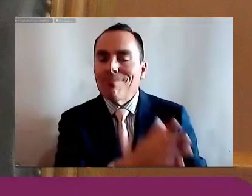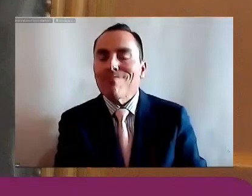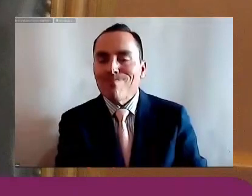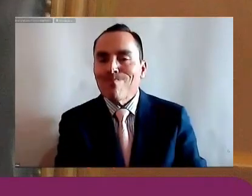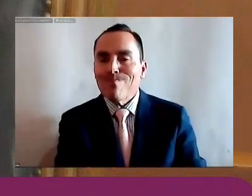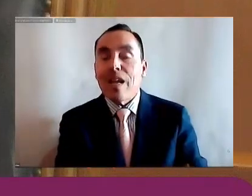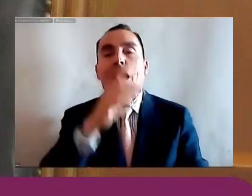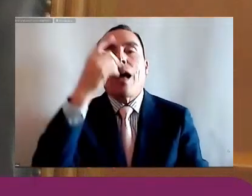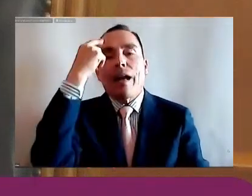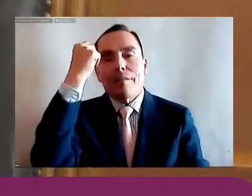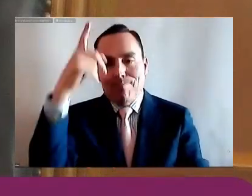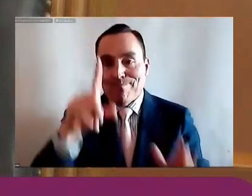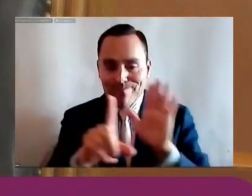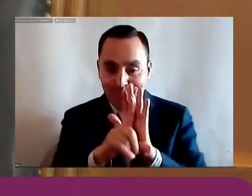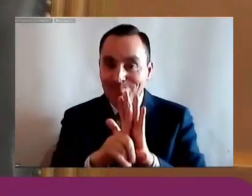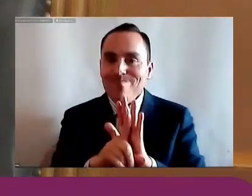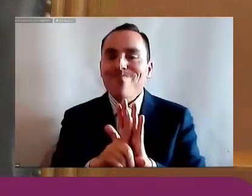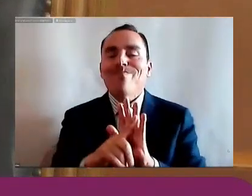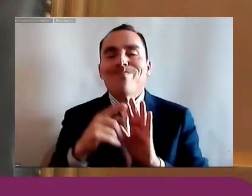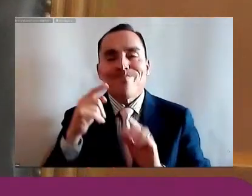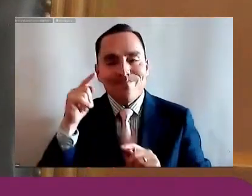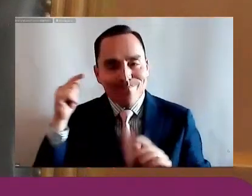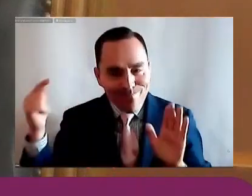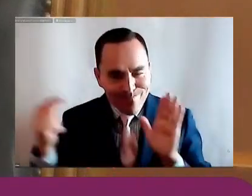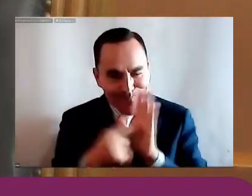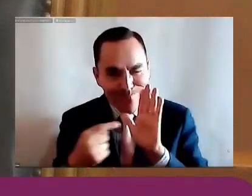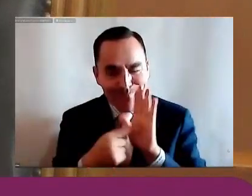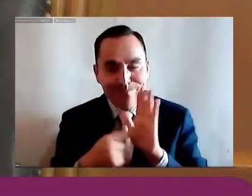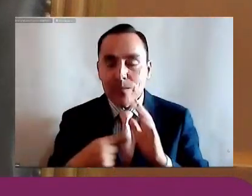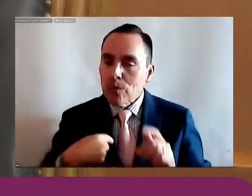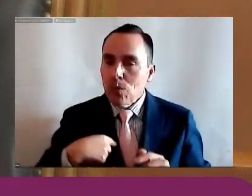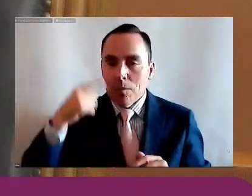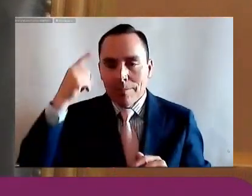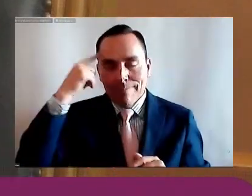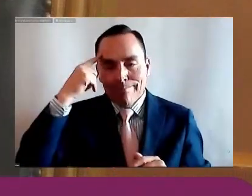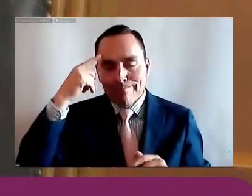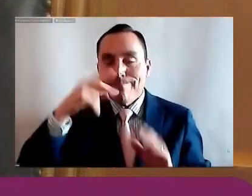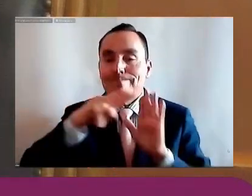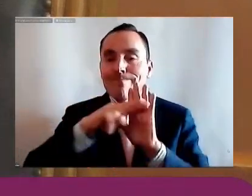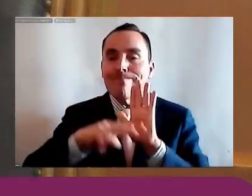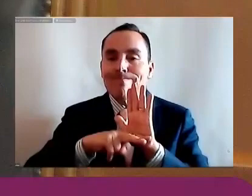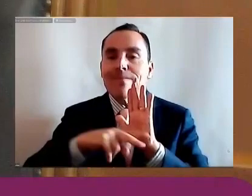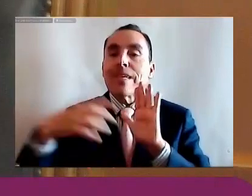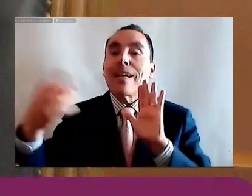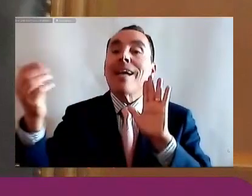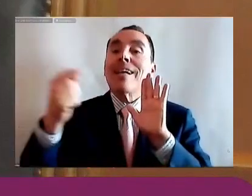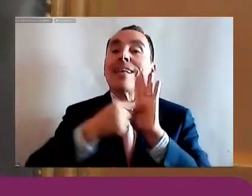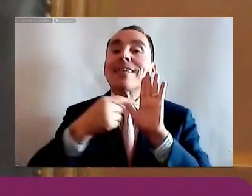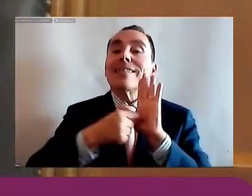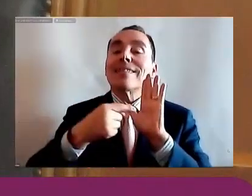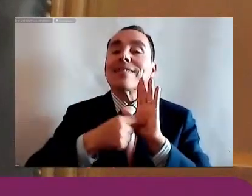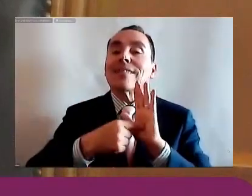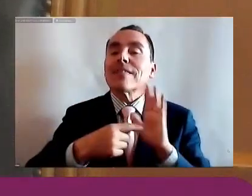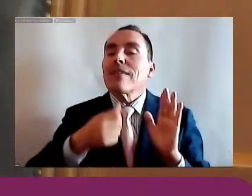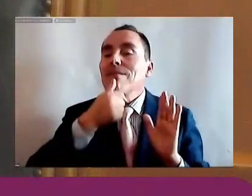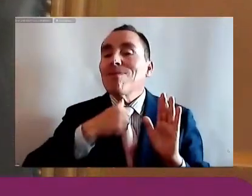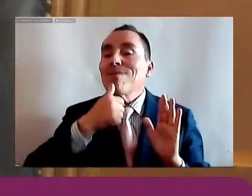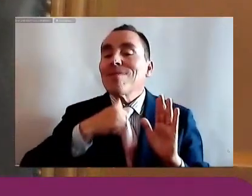hay cuestiones en que yo pienso que las normas, hay normas